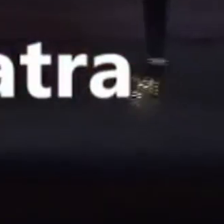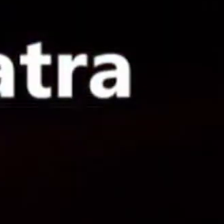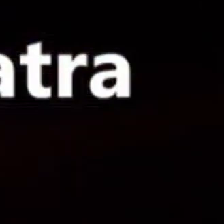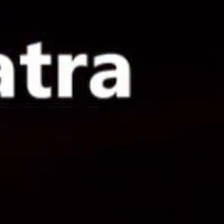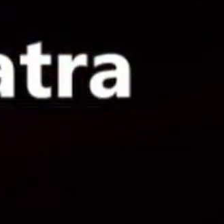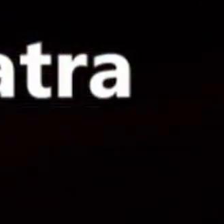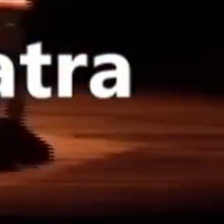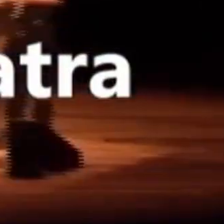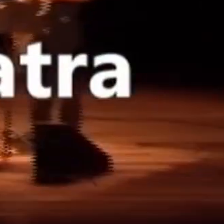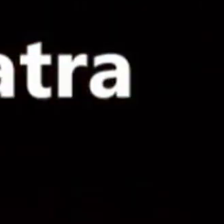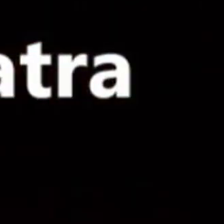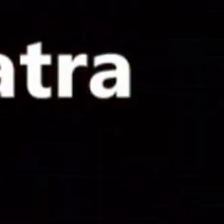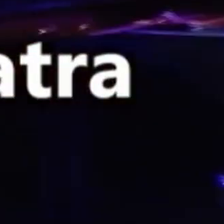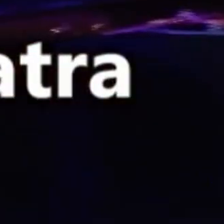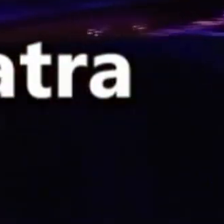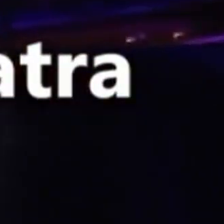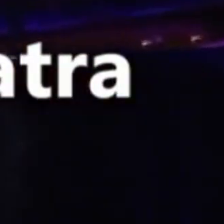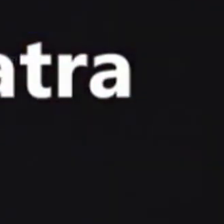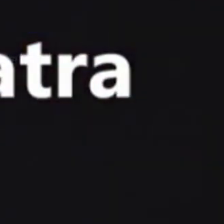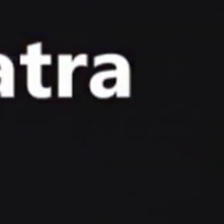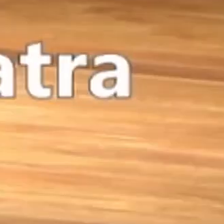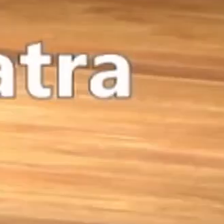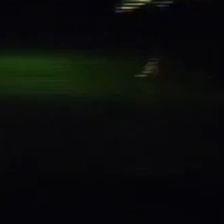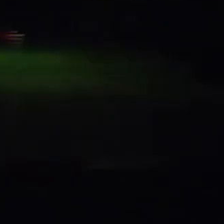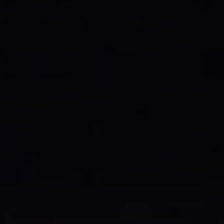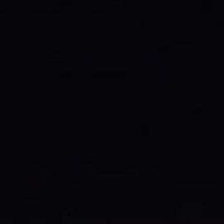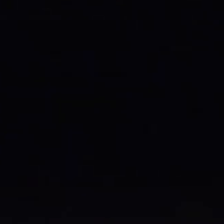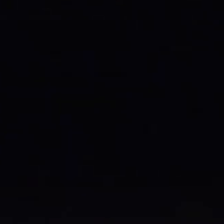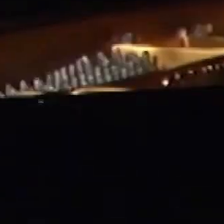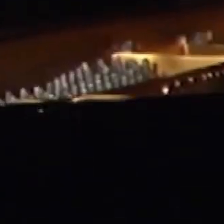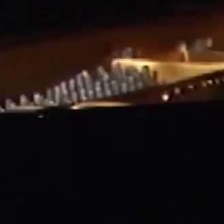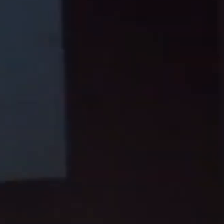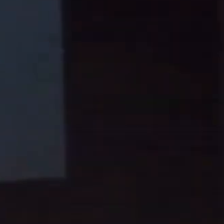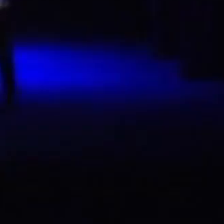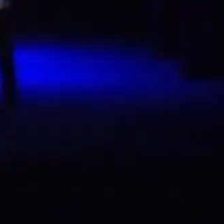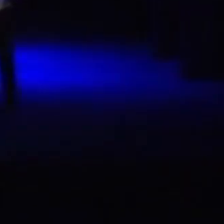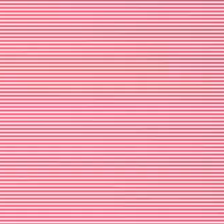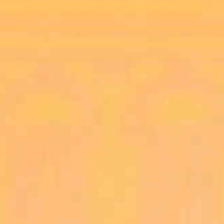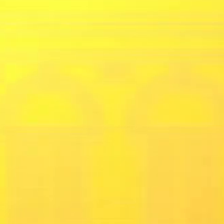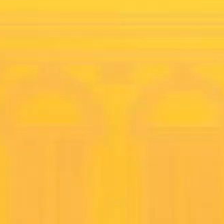Espectáculos costarricenses que disfrutará desde la comodidad de su casa. Teatro al